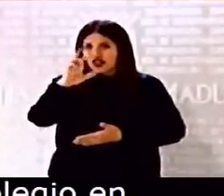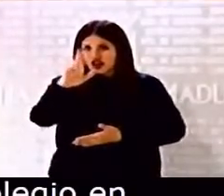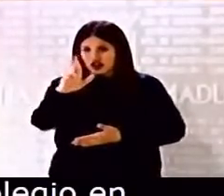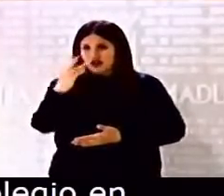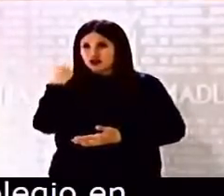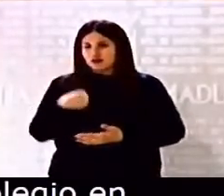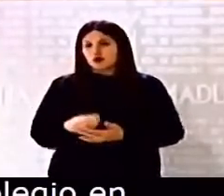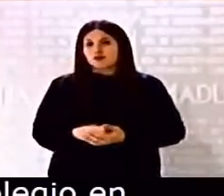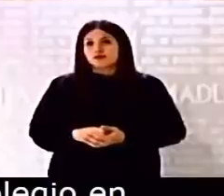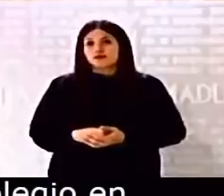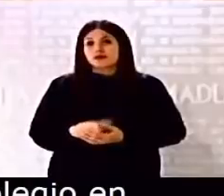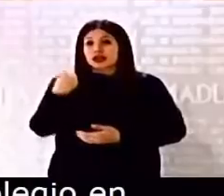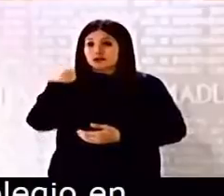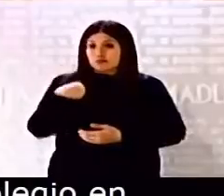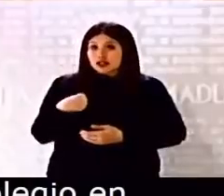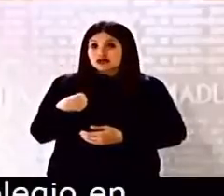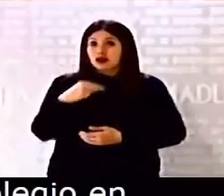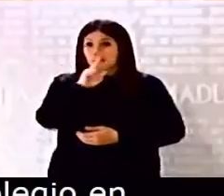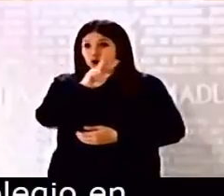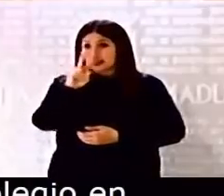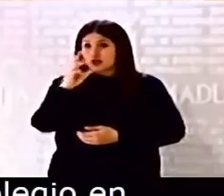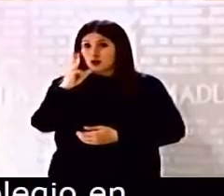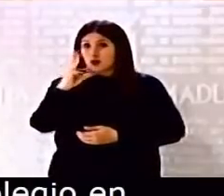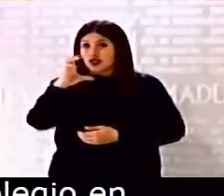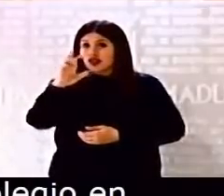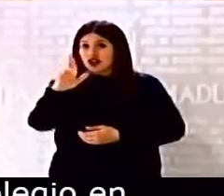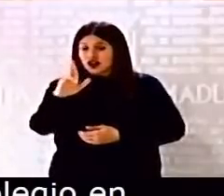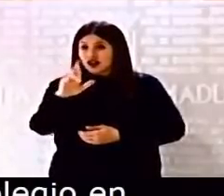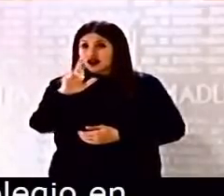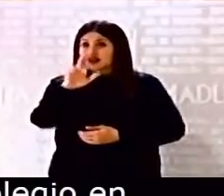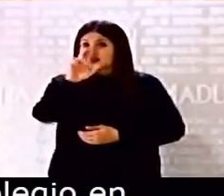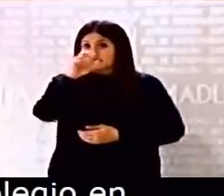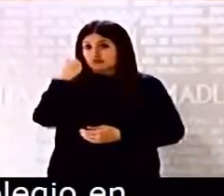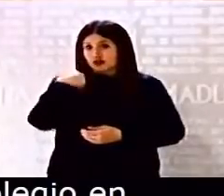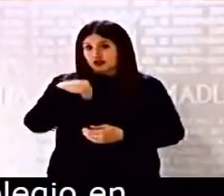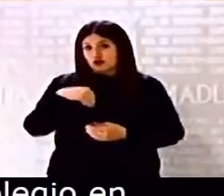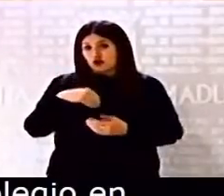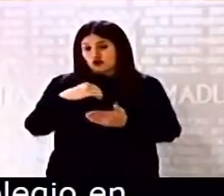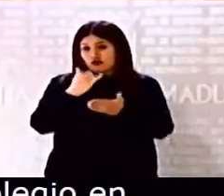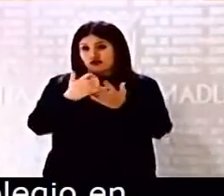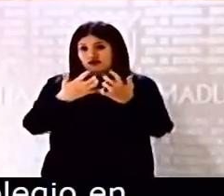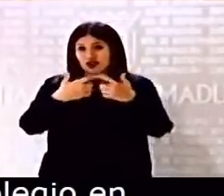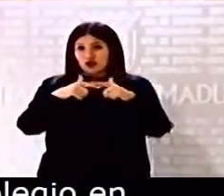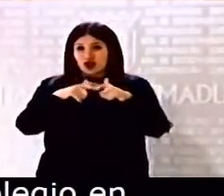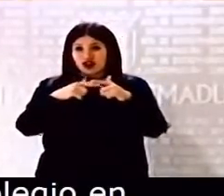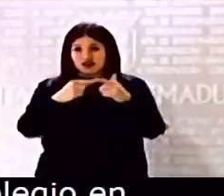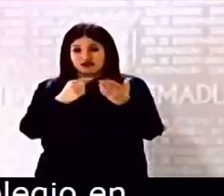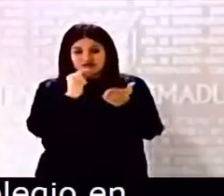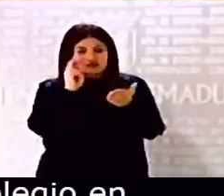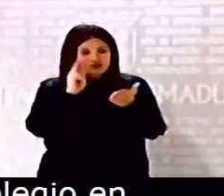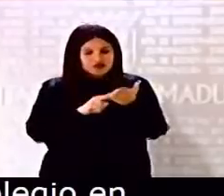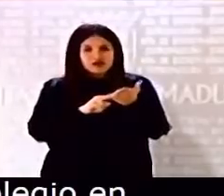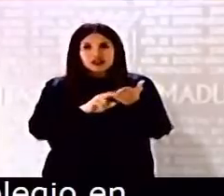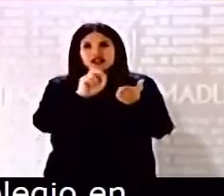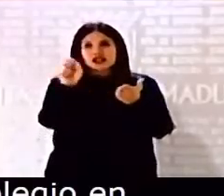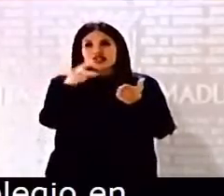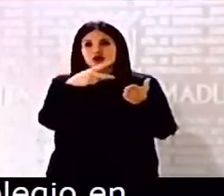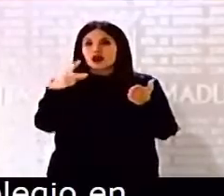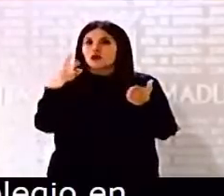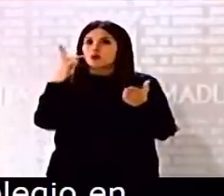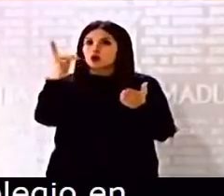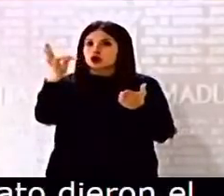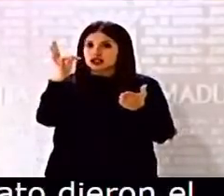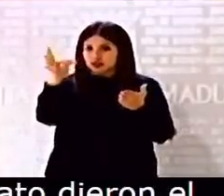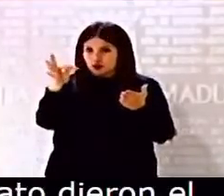que dieron en el automatismo del aparato, dieron el resultado de positiva,